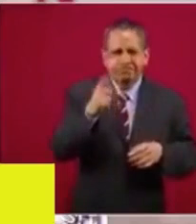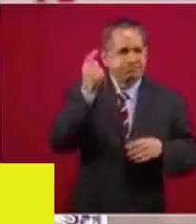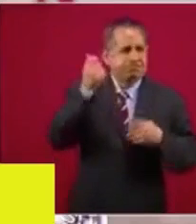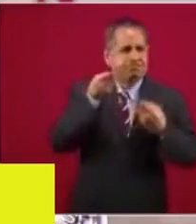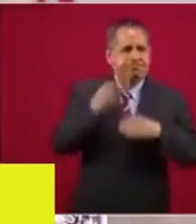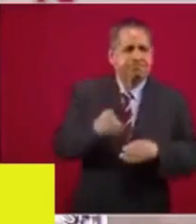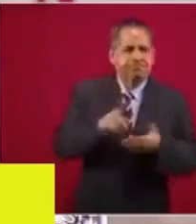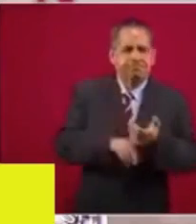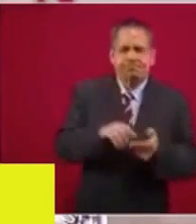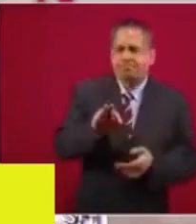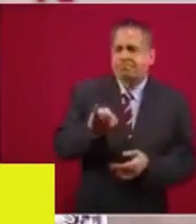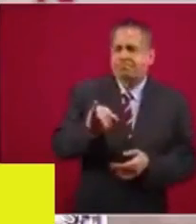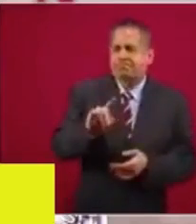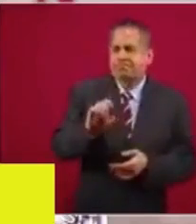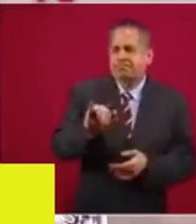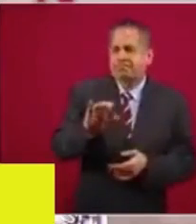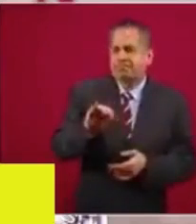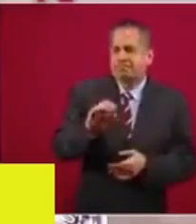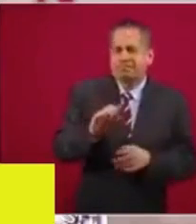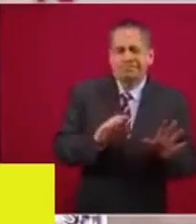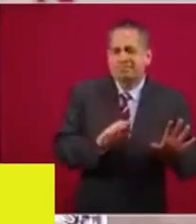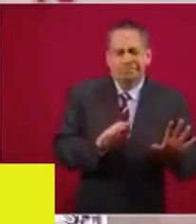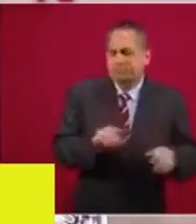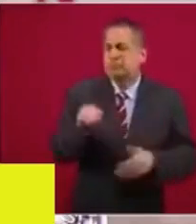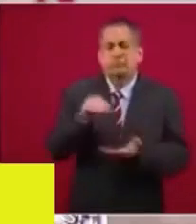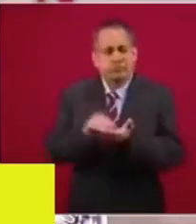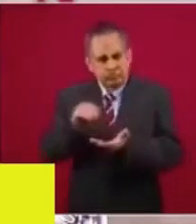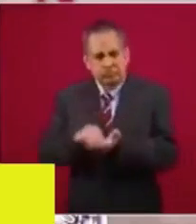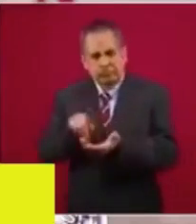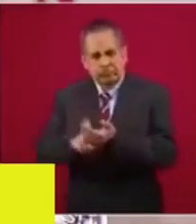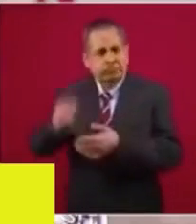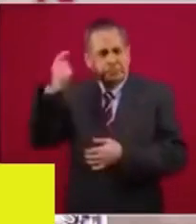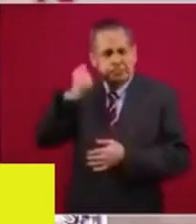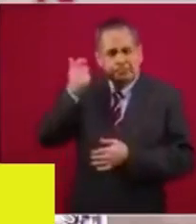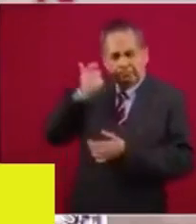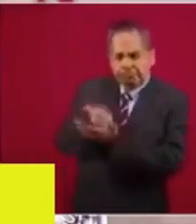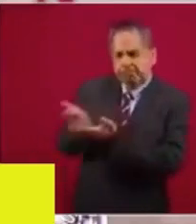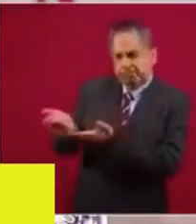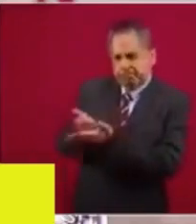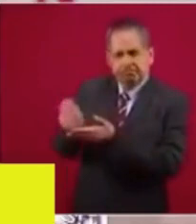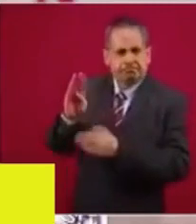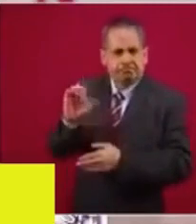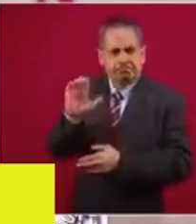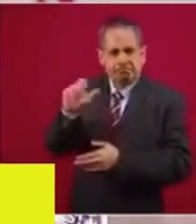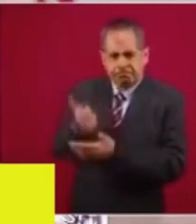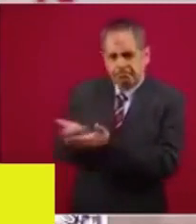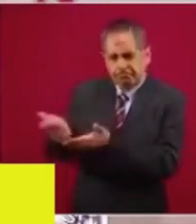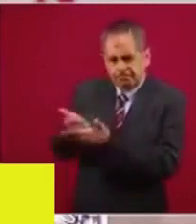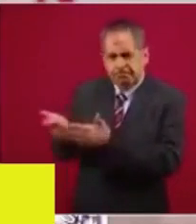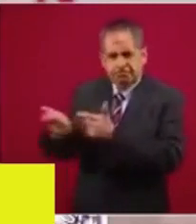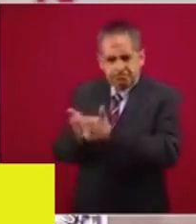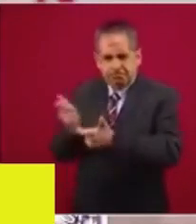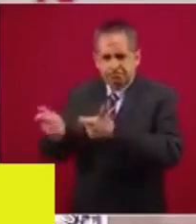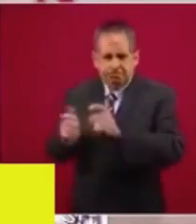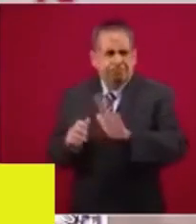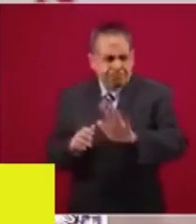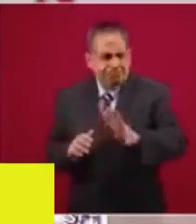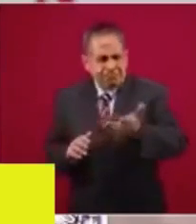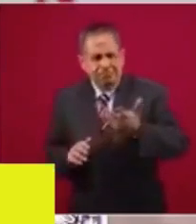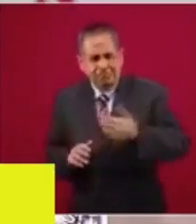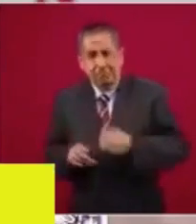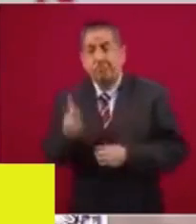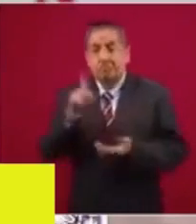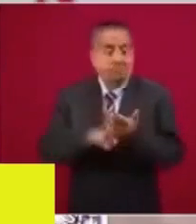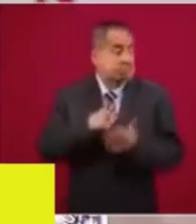fondos. Pues a la gente se les va a seguir ayudando, el que tiene su beca va a seguir recibiendo su beca. Lo que pasa que todos esos